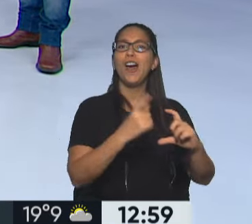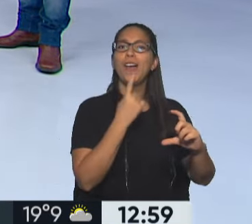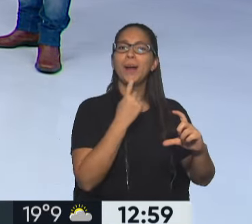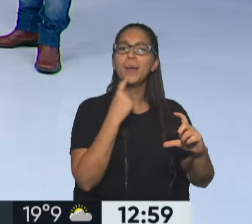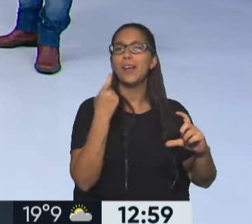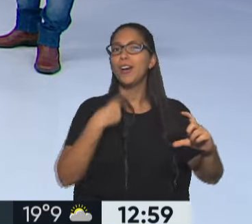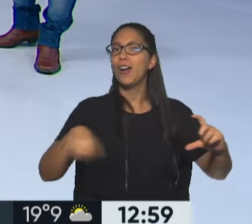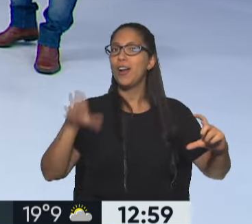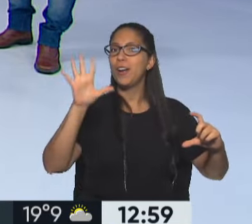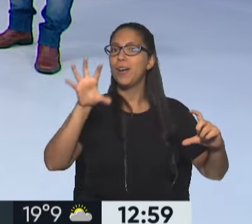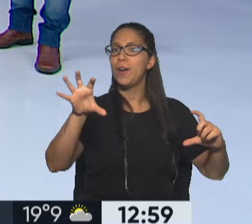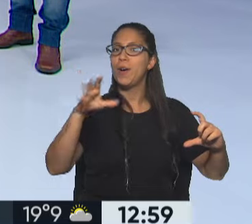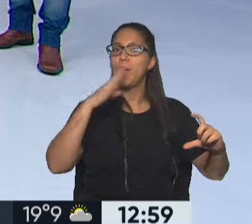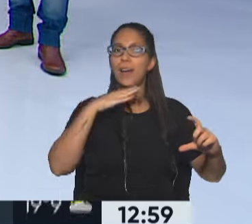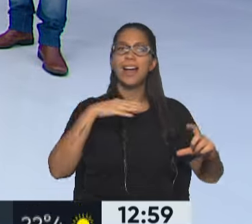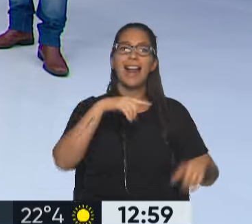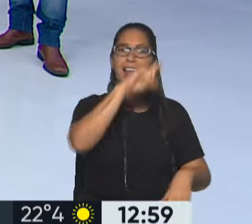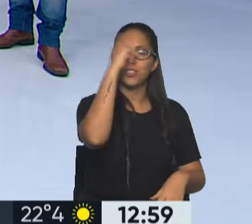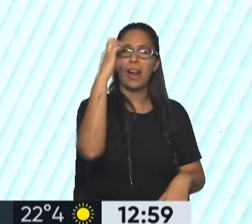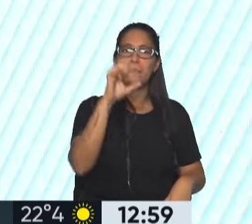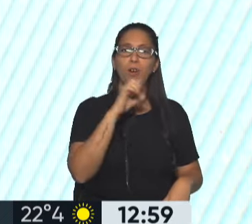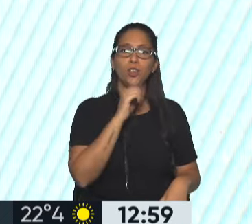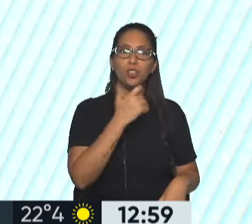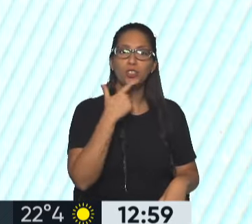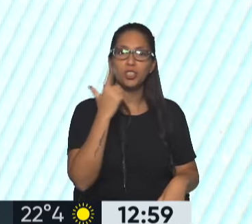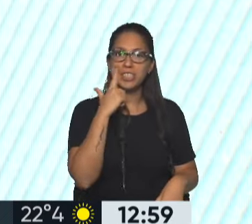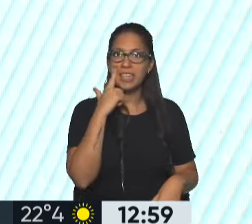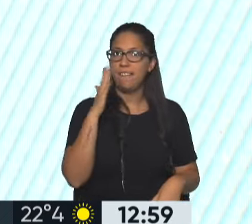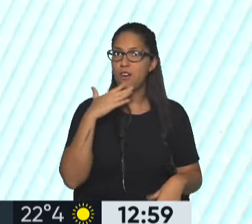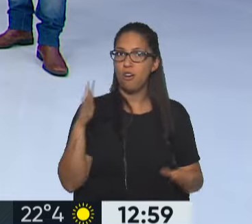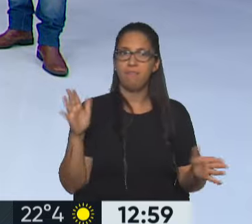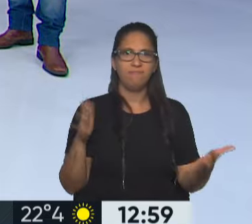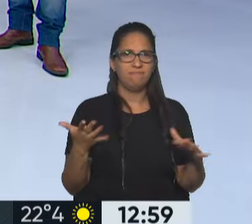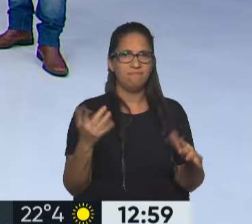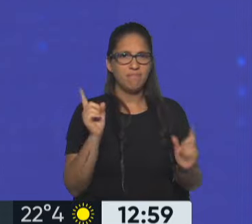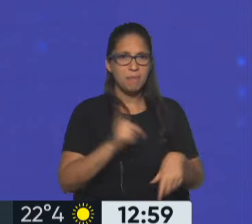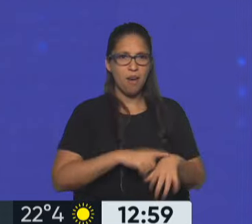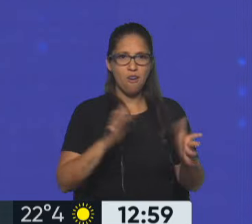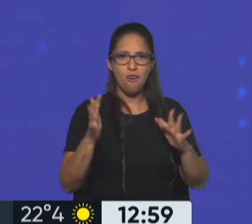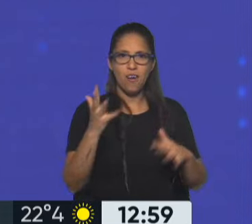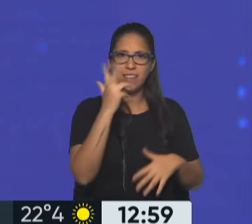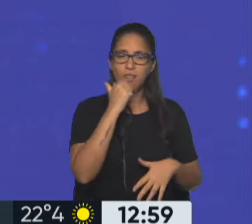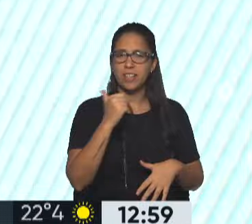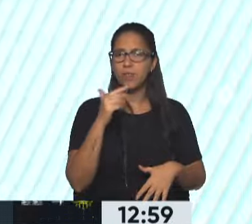Sí. Boca frente a Nacional. Qué picardía que juegan San Lorenzo y Boca prácticamente el mismo horario, ¿no? Media hora